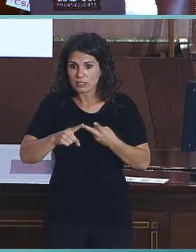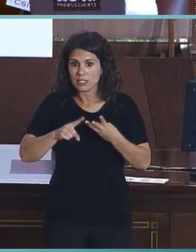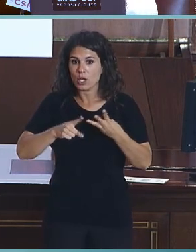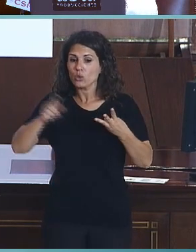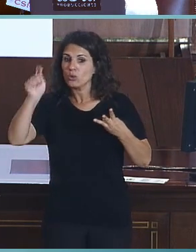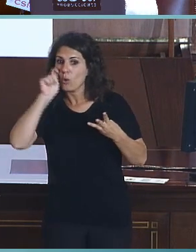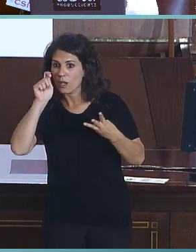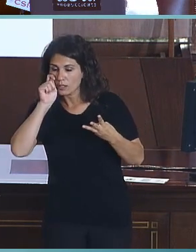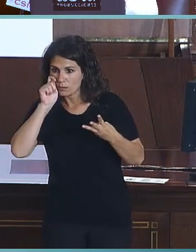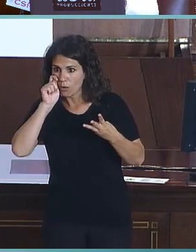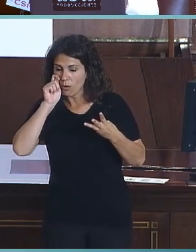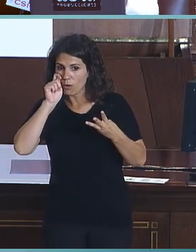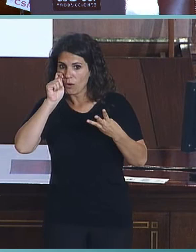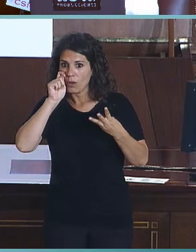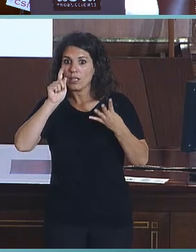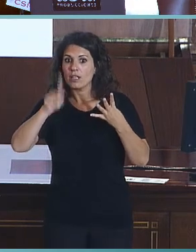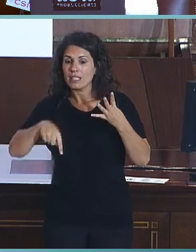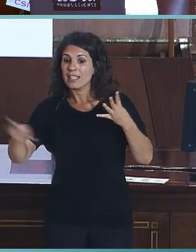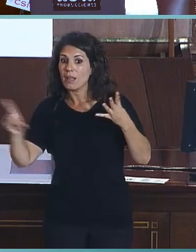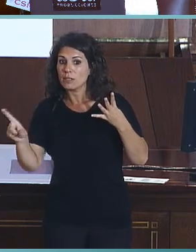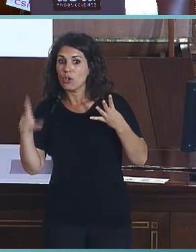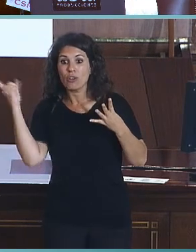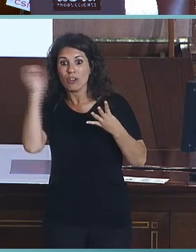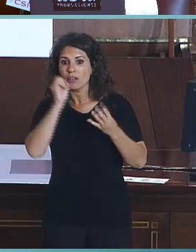del turismo y también de la televisión.